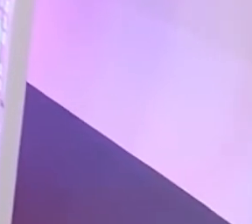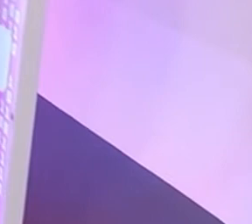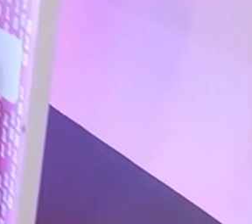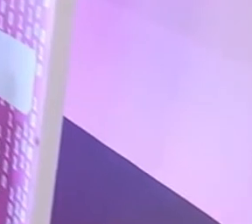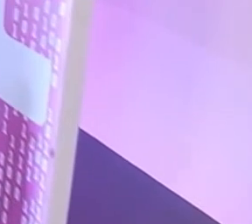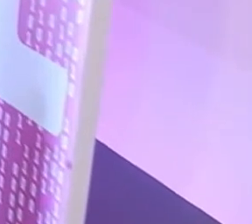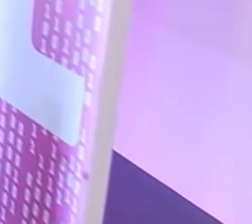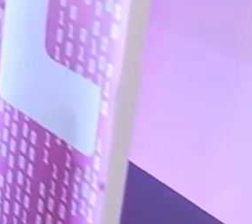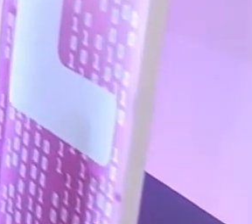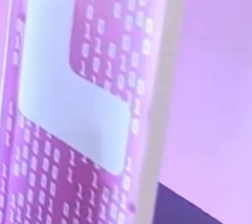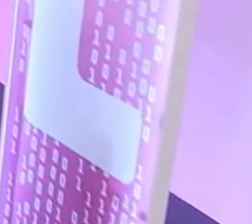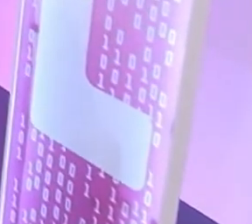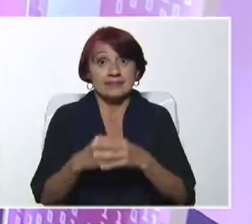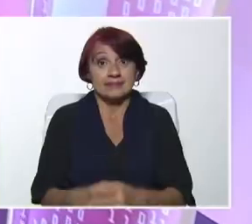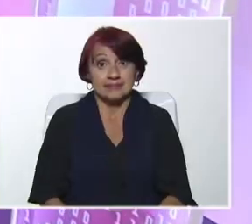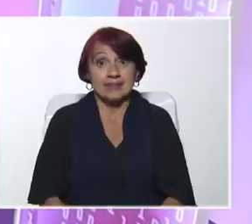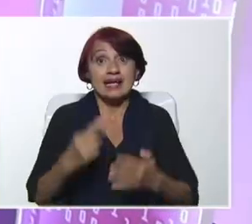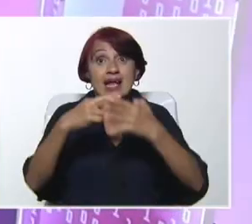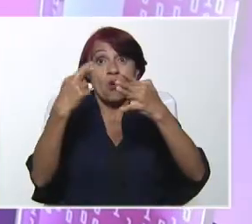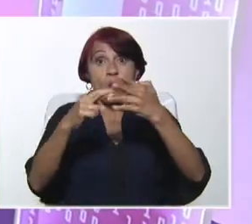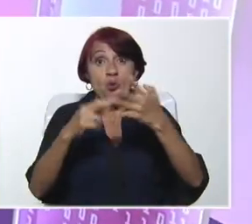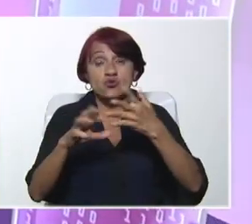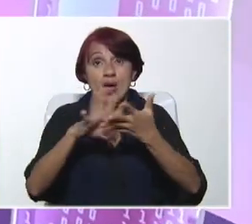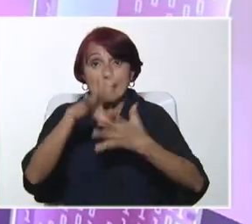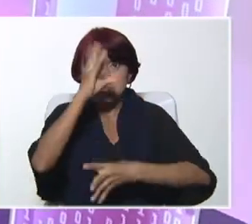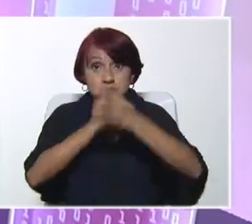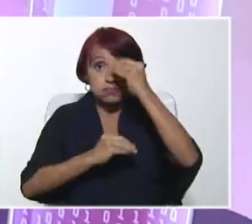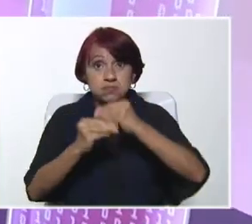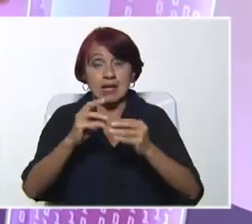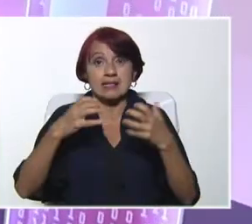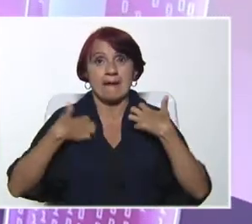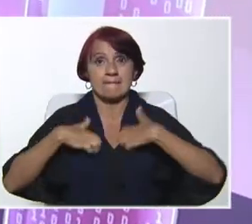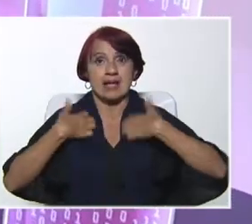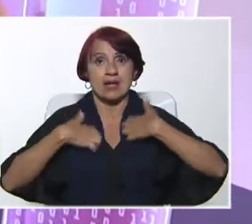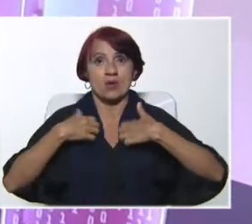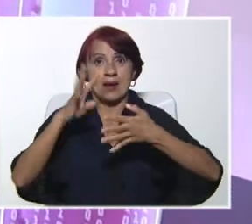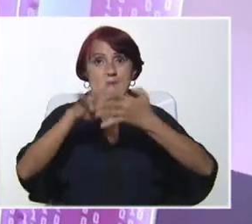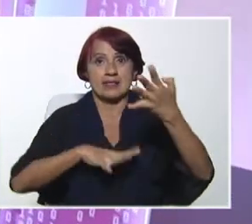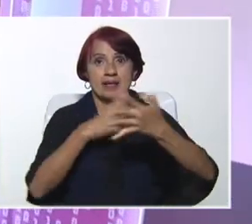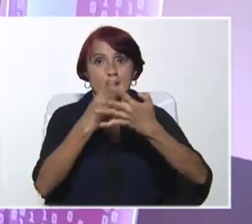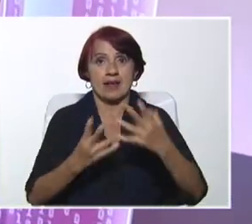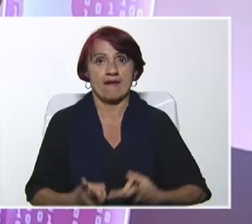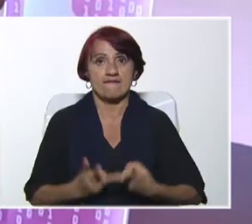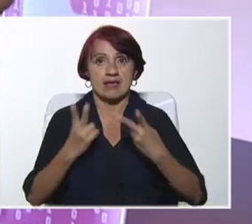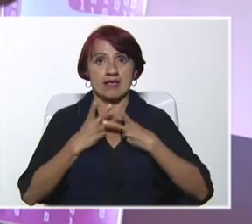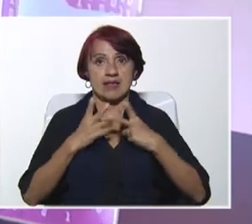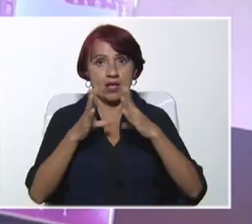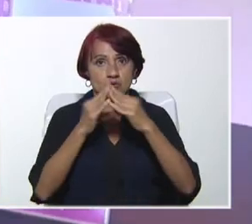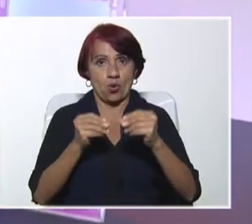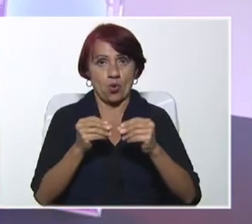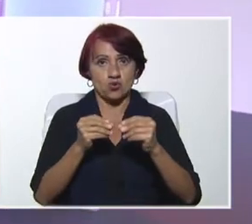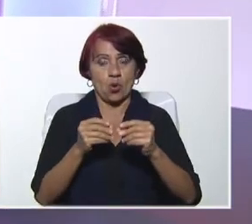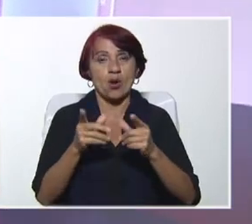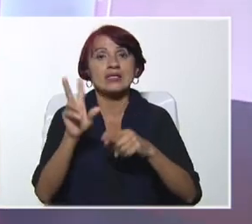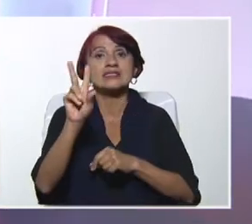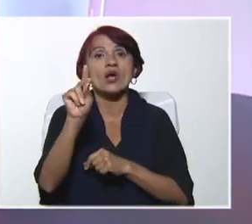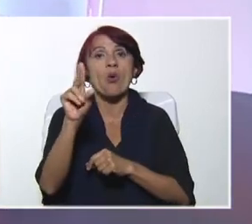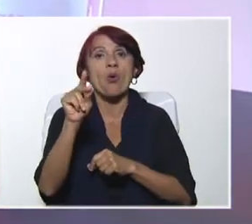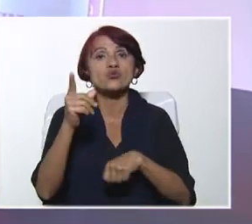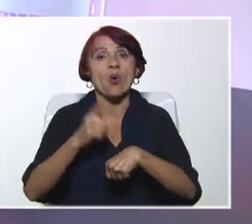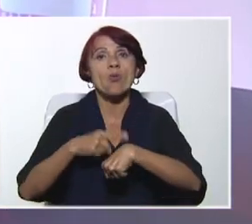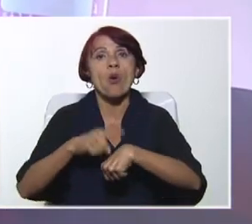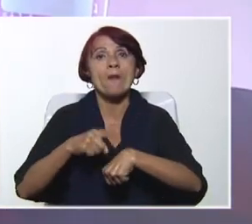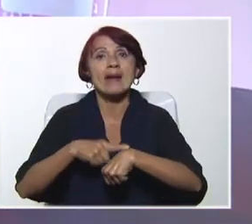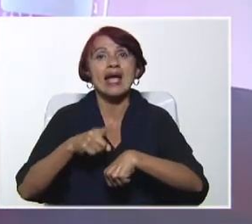Recursos para el aprendizaje que complementan este miércoles de Matemática para la Vida, y además en nuestro segundo